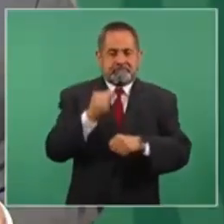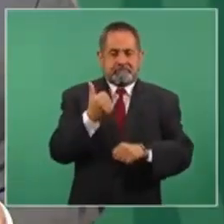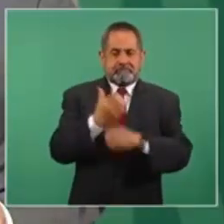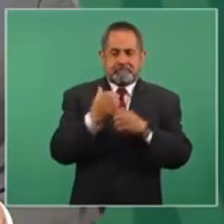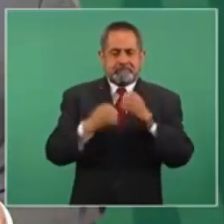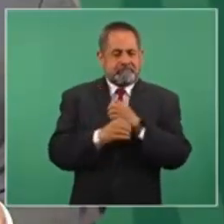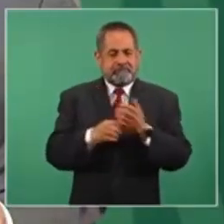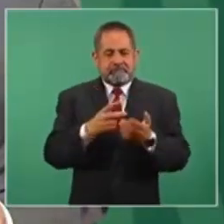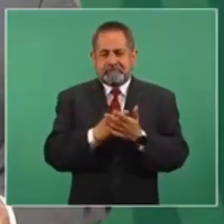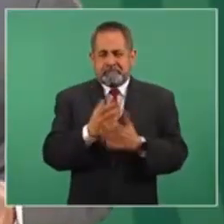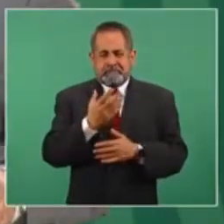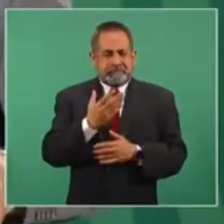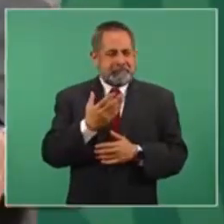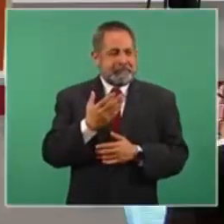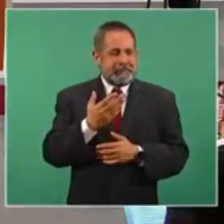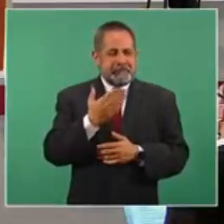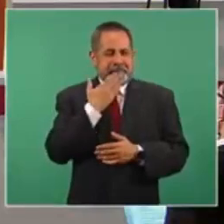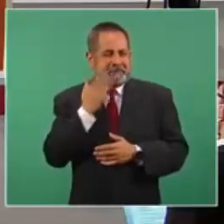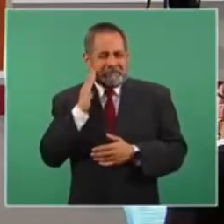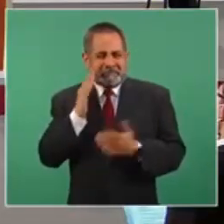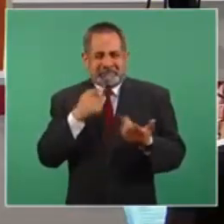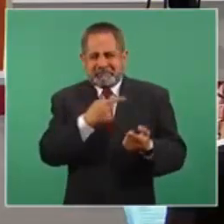doble moral.